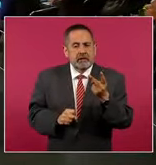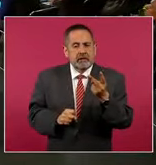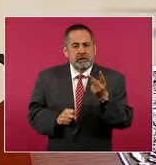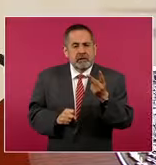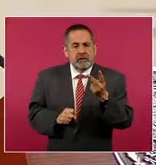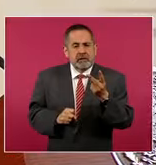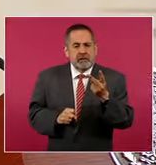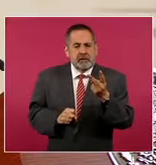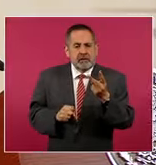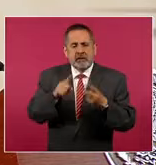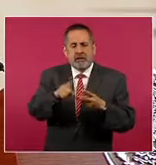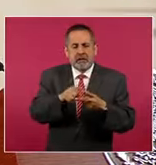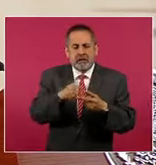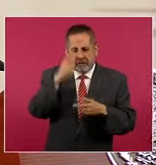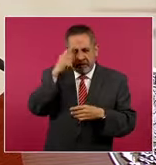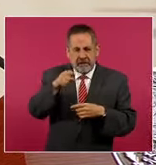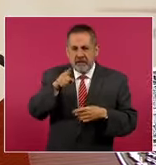la revocación del mandato,